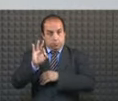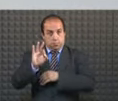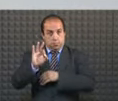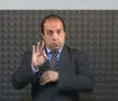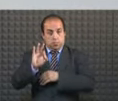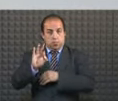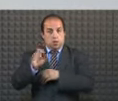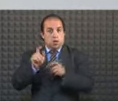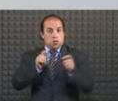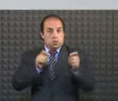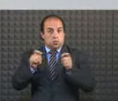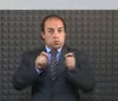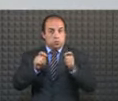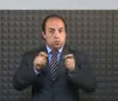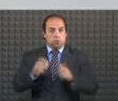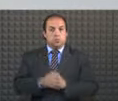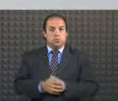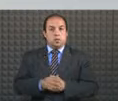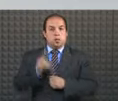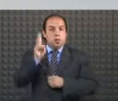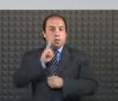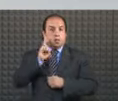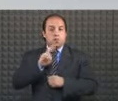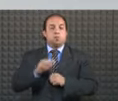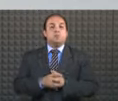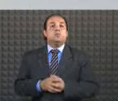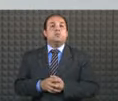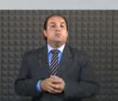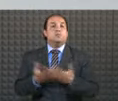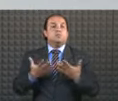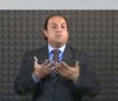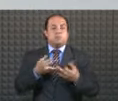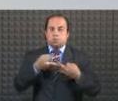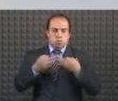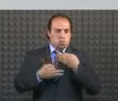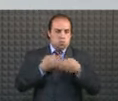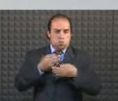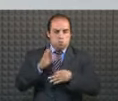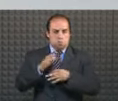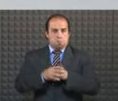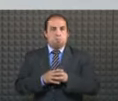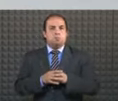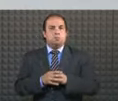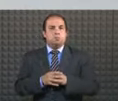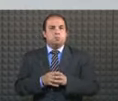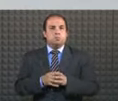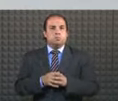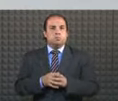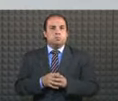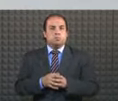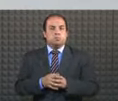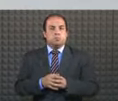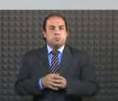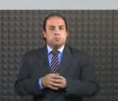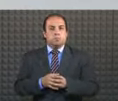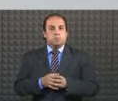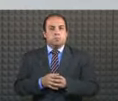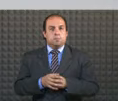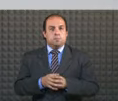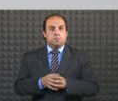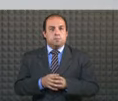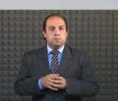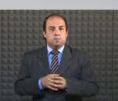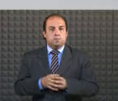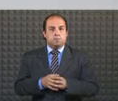de predominio de las pruebas secuenciadas, que no son todas, es una estimación, sobre